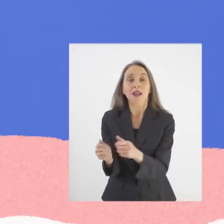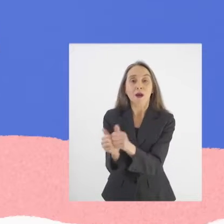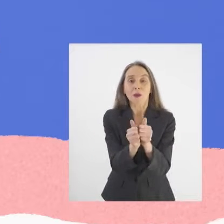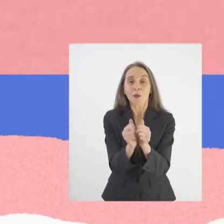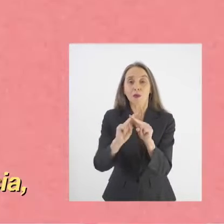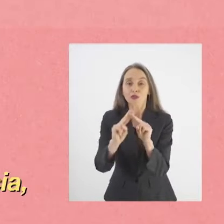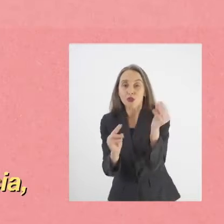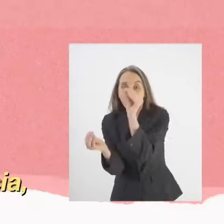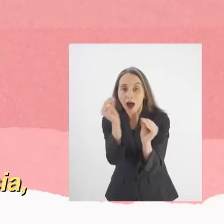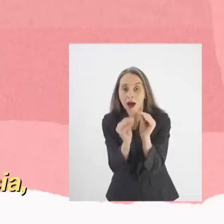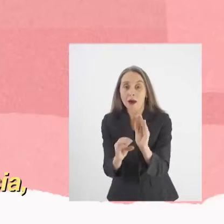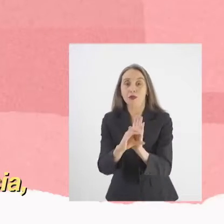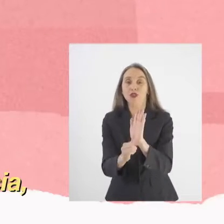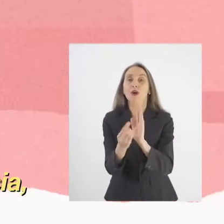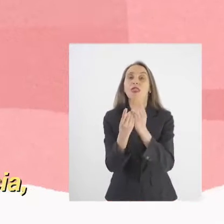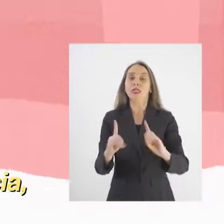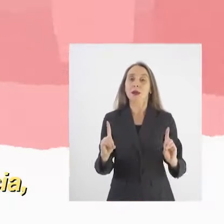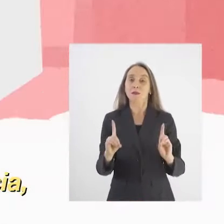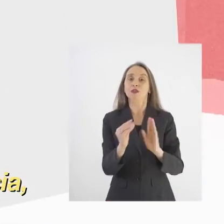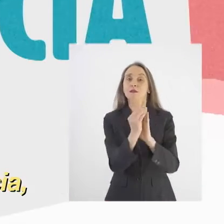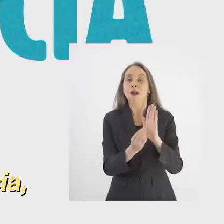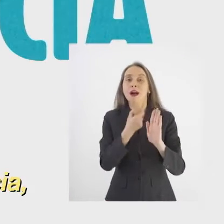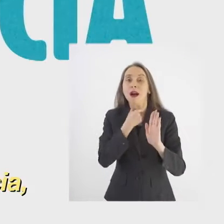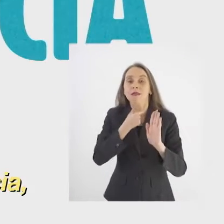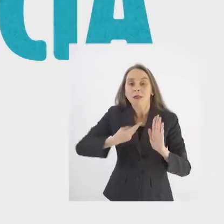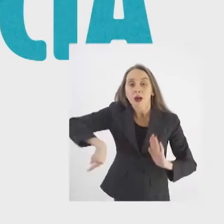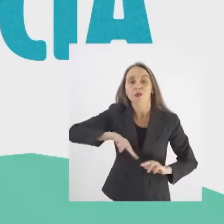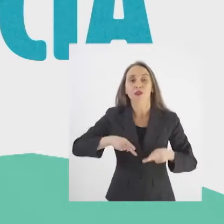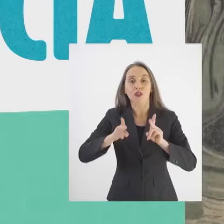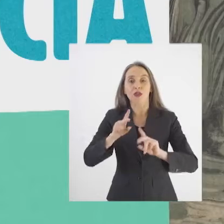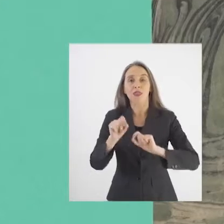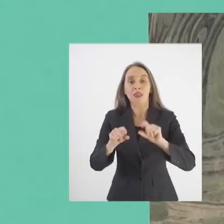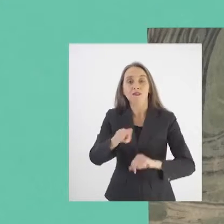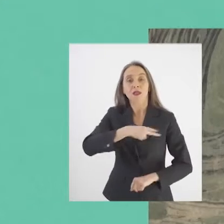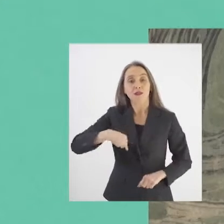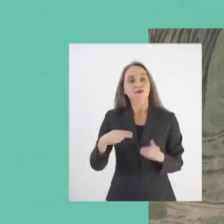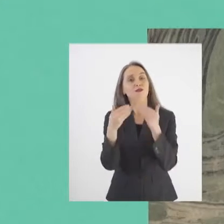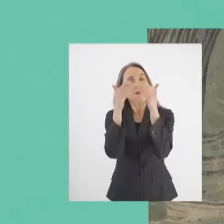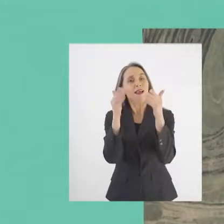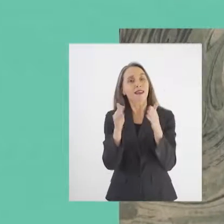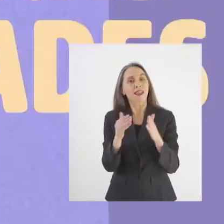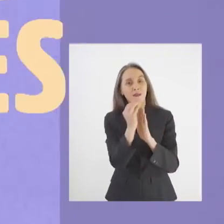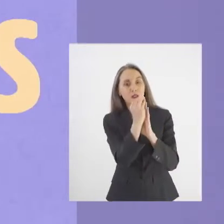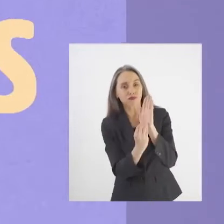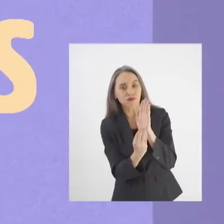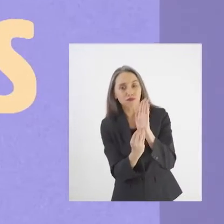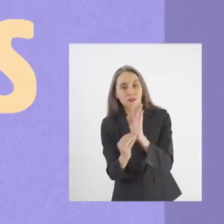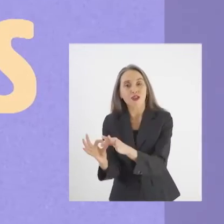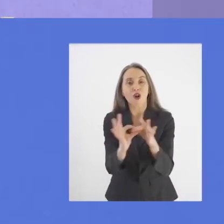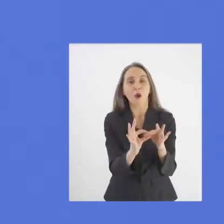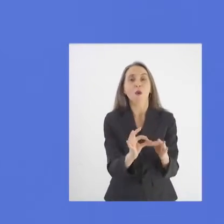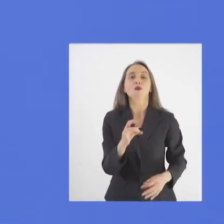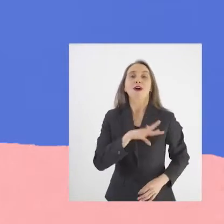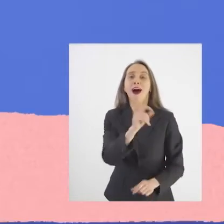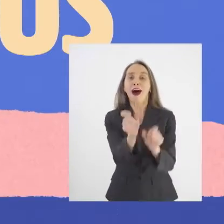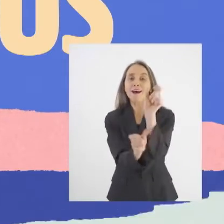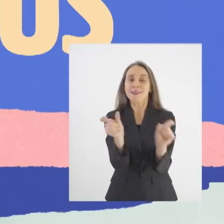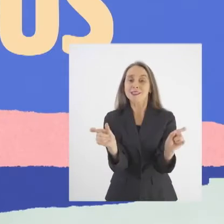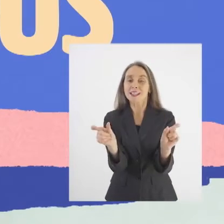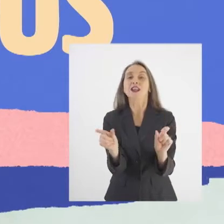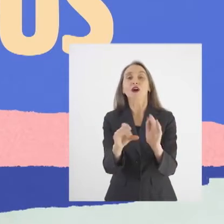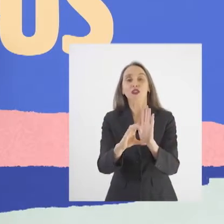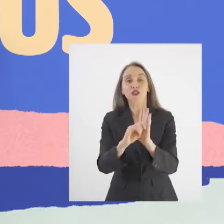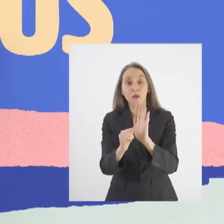oportunidad histórica. Escribir juntos una Constitución en democracia que garantice nuestros derechos, defienda nuestras libertades y nos una